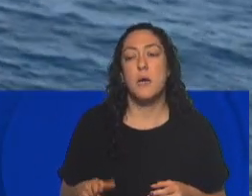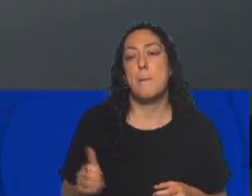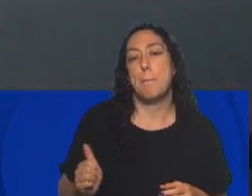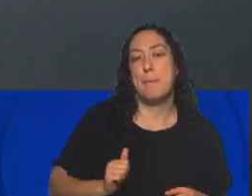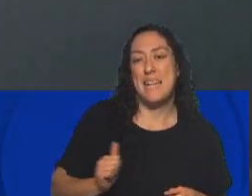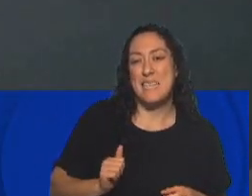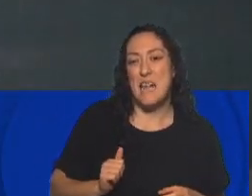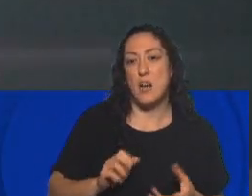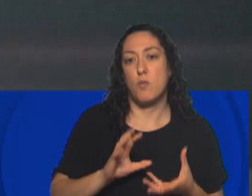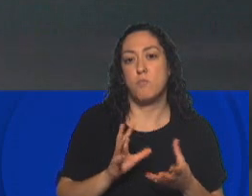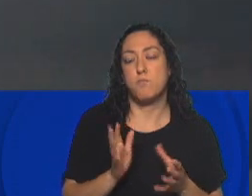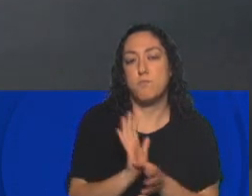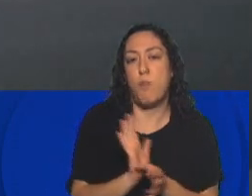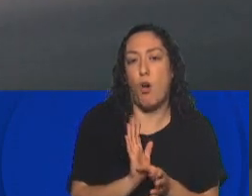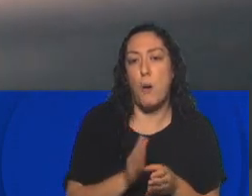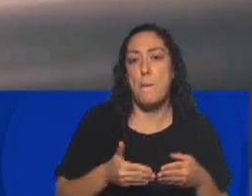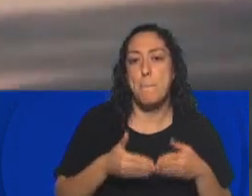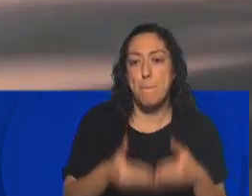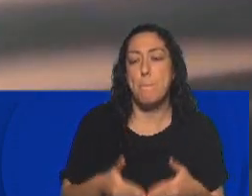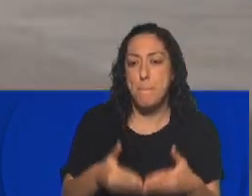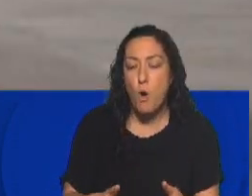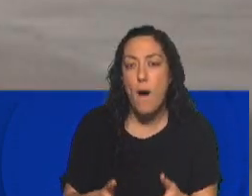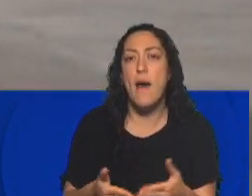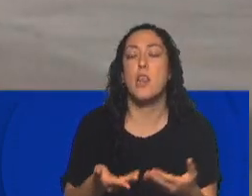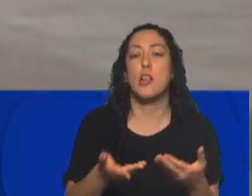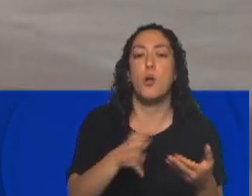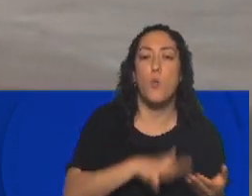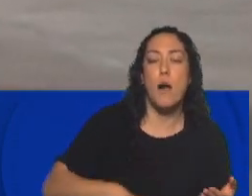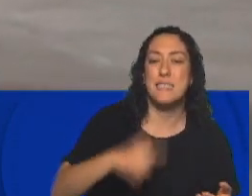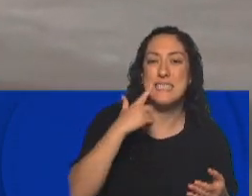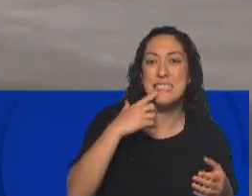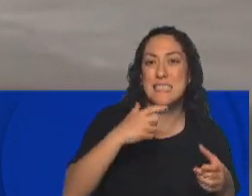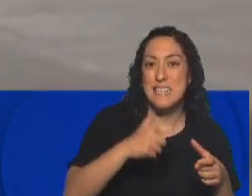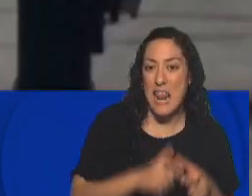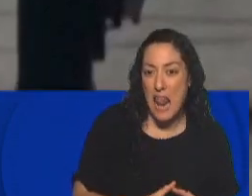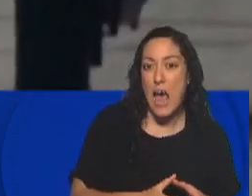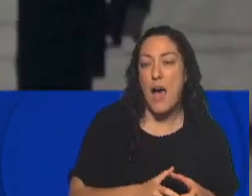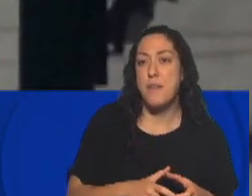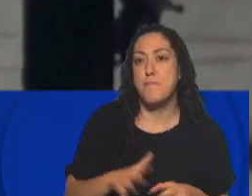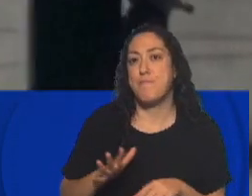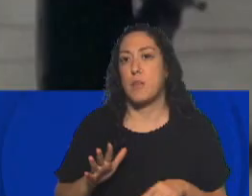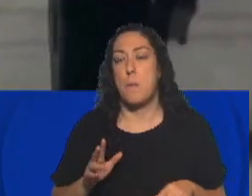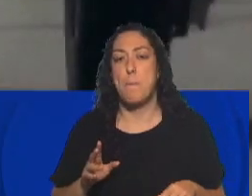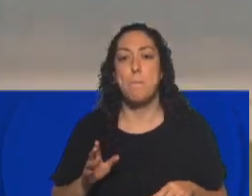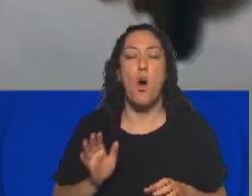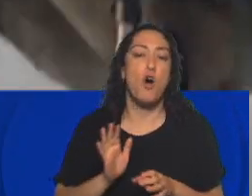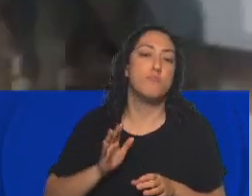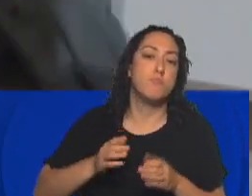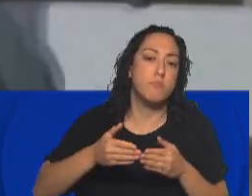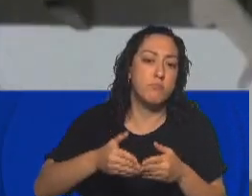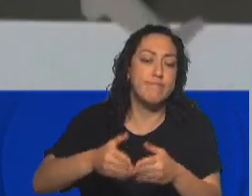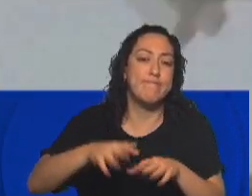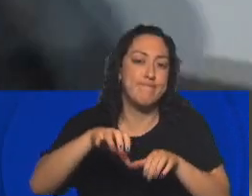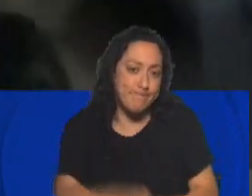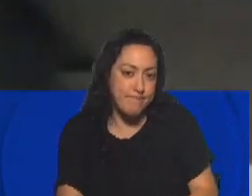bloqueo y toma de control de puertos y áreas clave de la isla, cuyo gobierno calificó los ejercicios de irracionales.